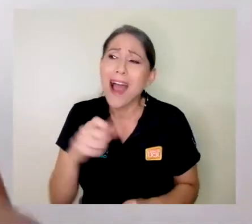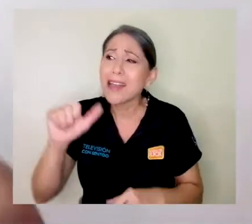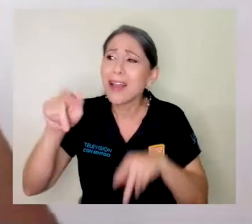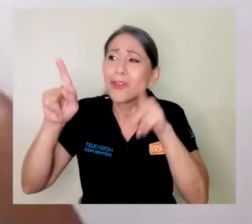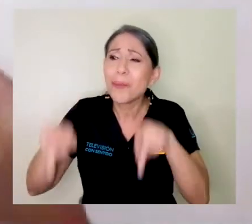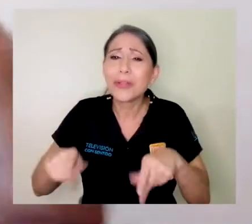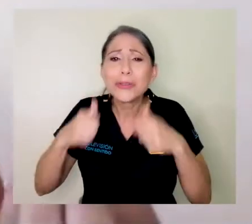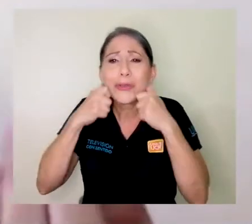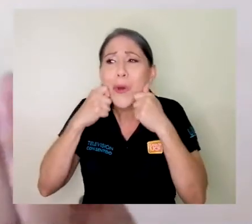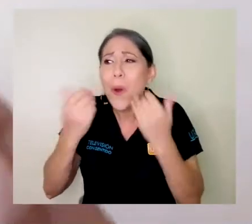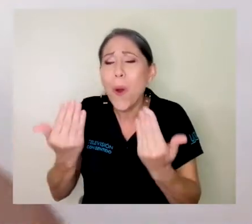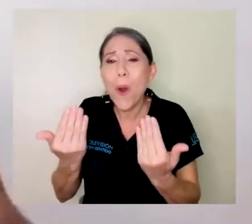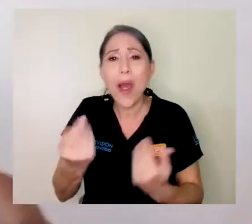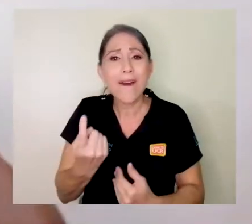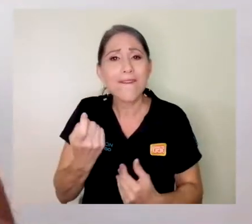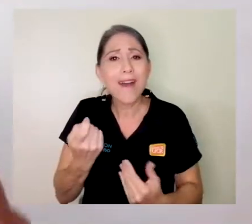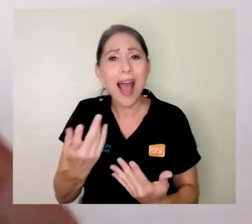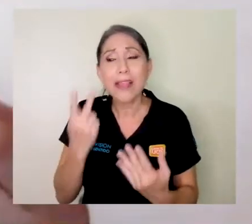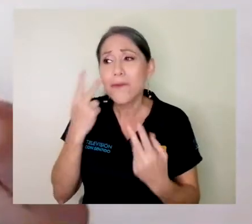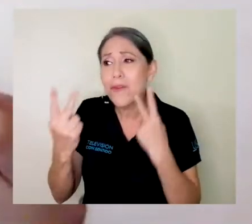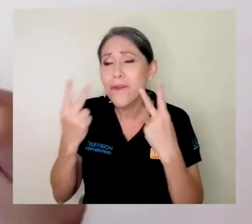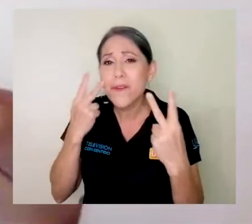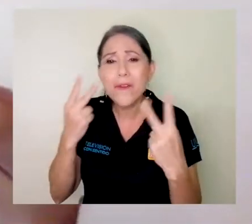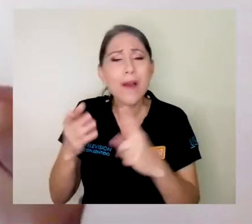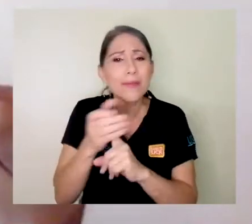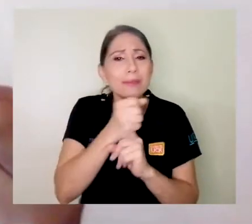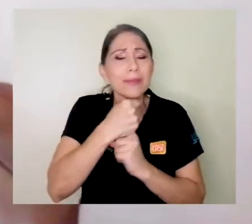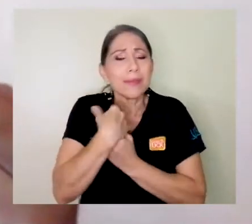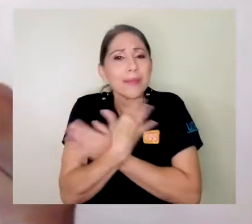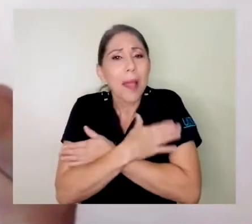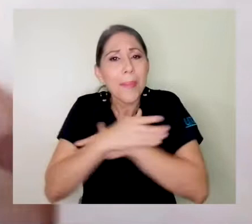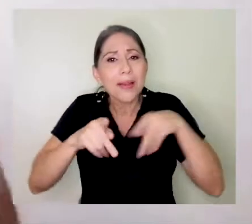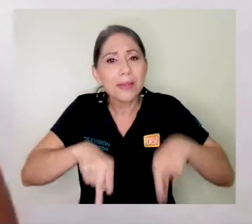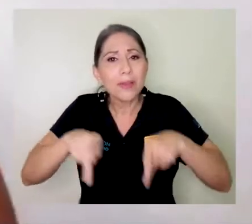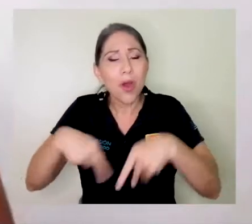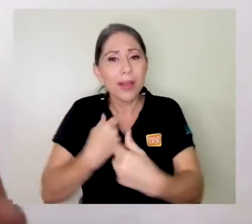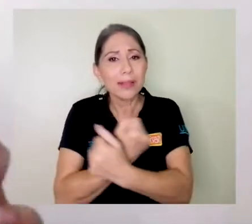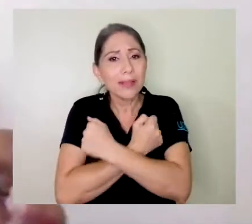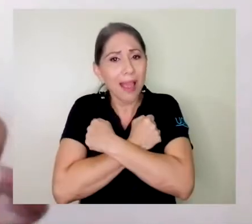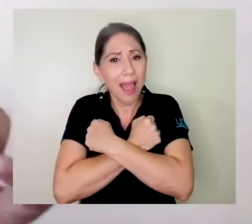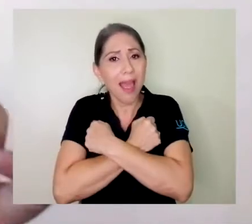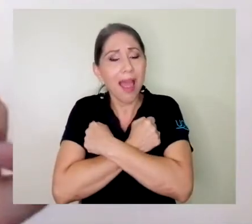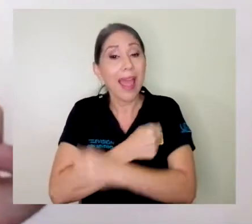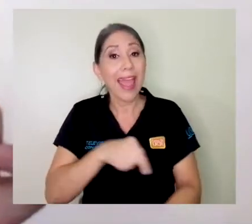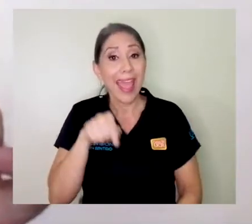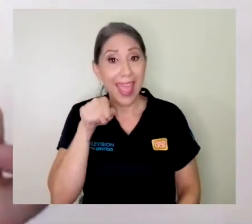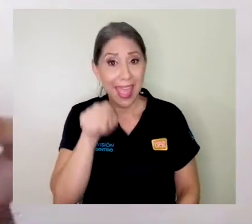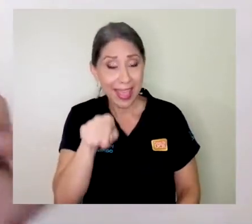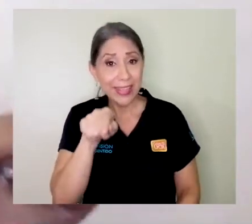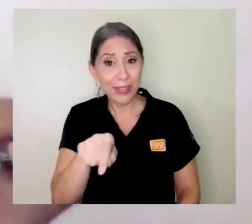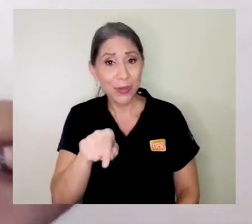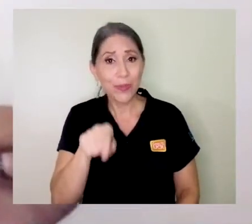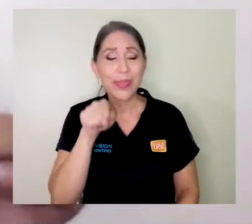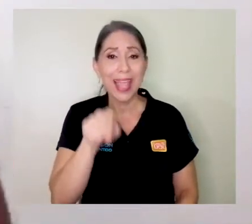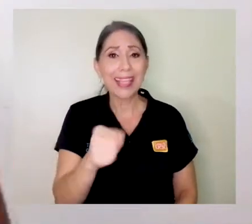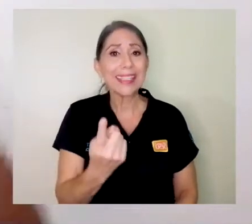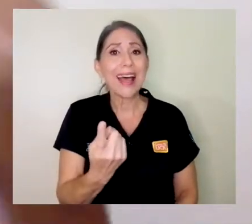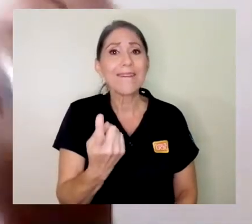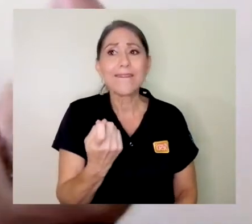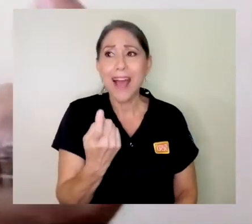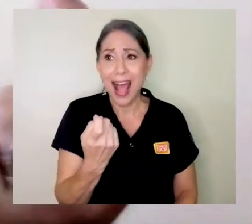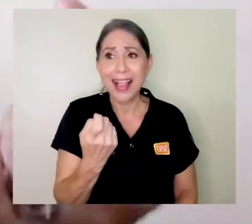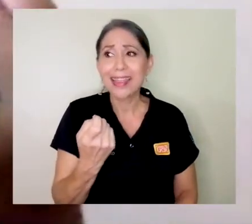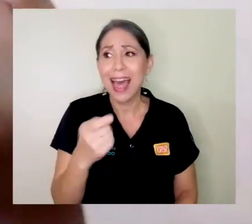del otro, de la persona, de las personas que queremos, ¿verdad? Y yo creo que eso, ¿verdad? Esa falta